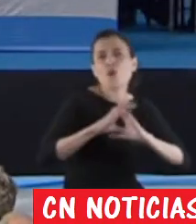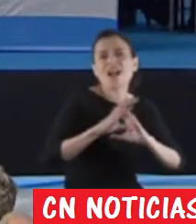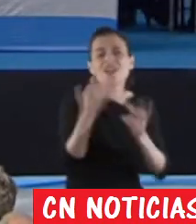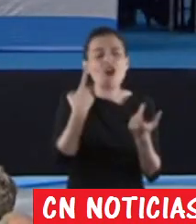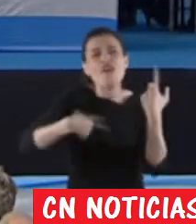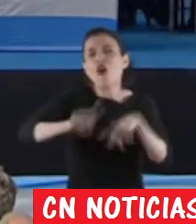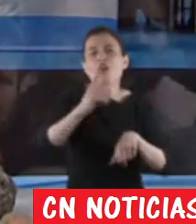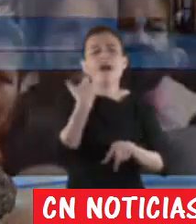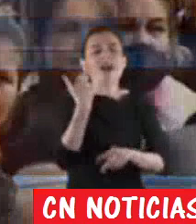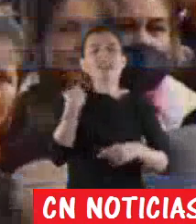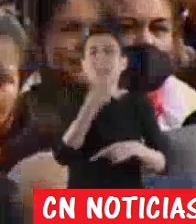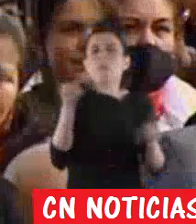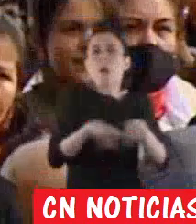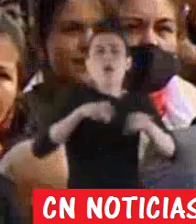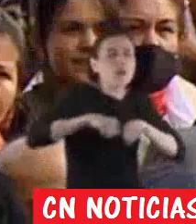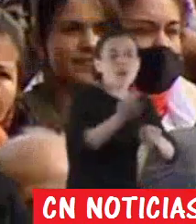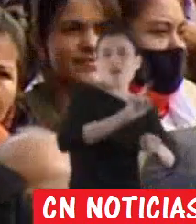de comercialización.